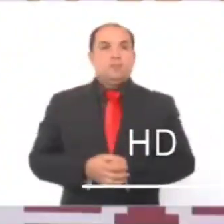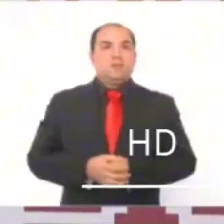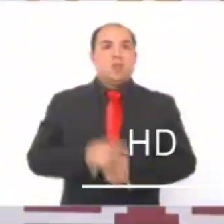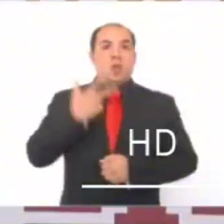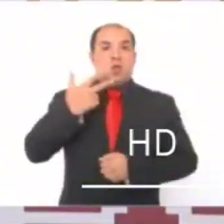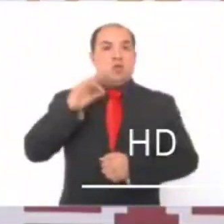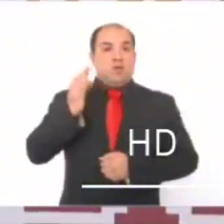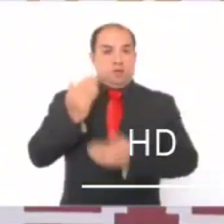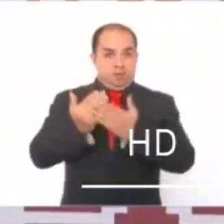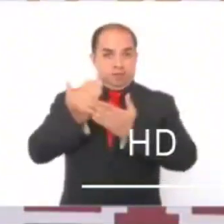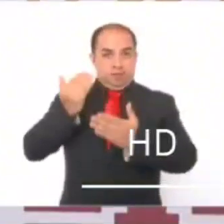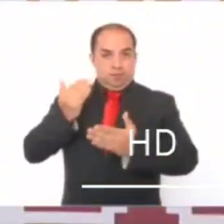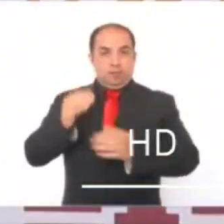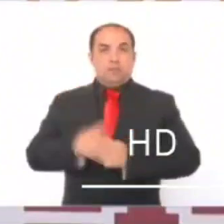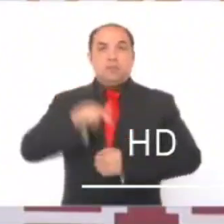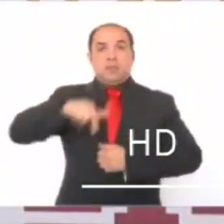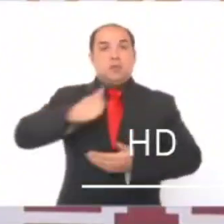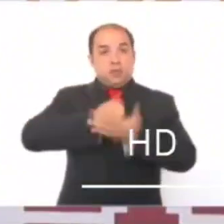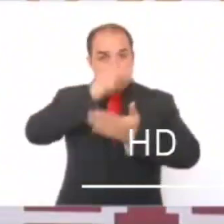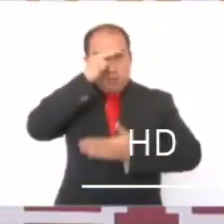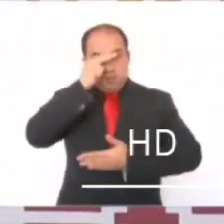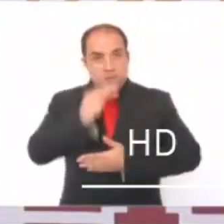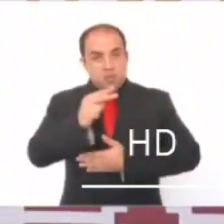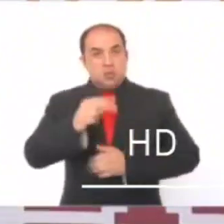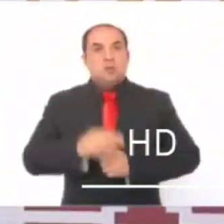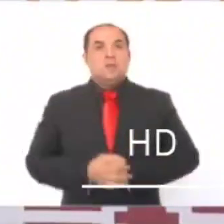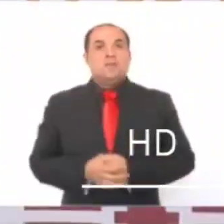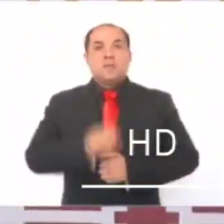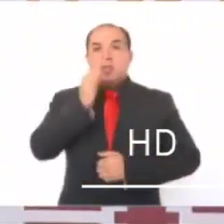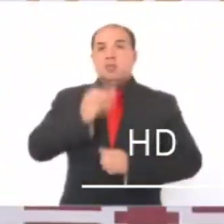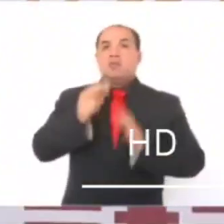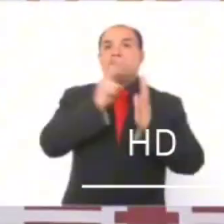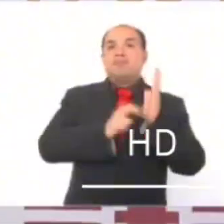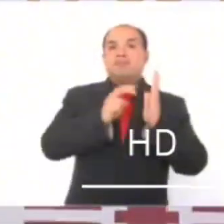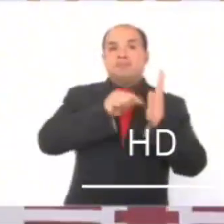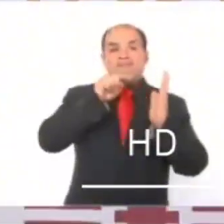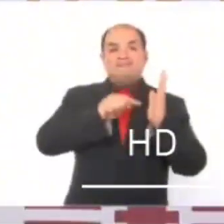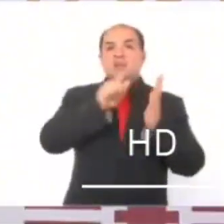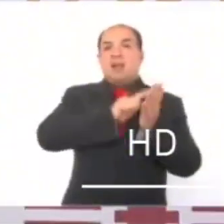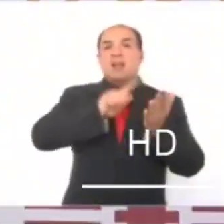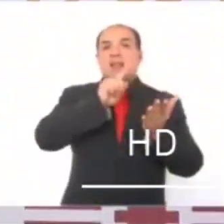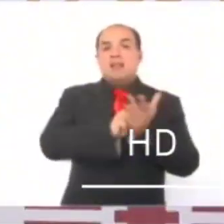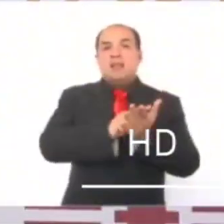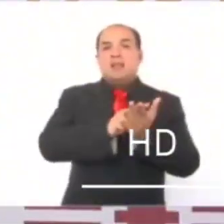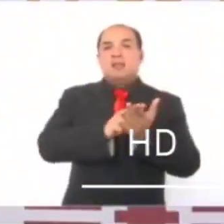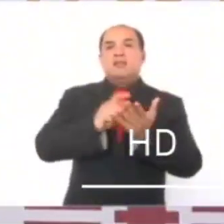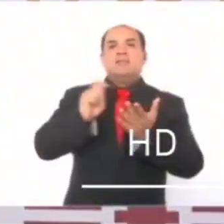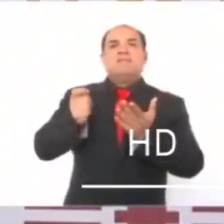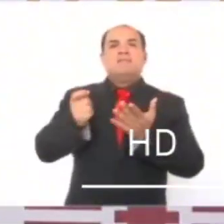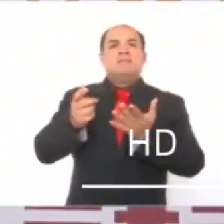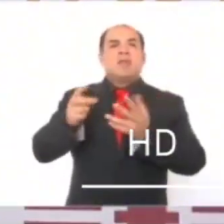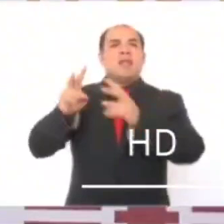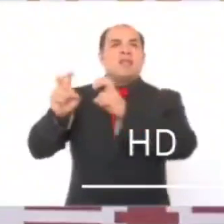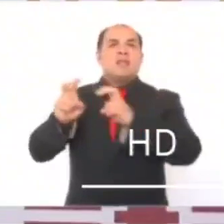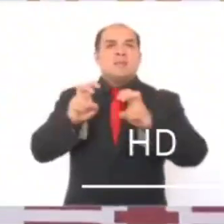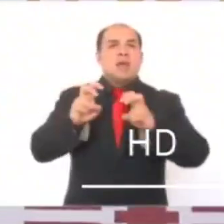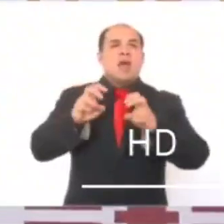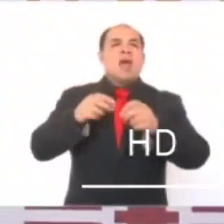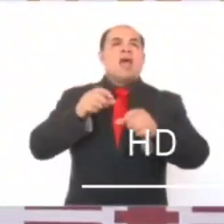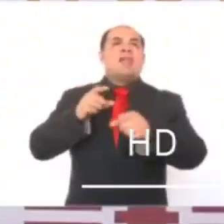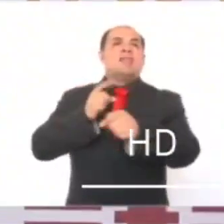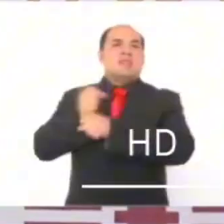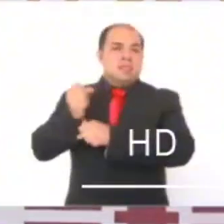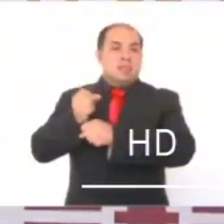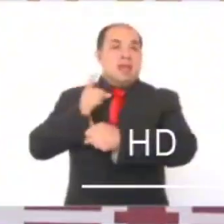8 de febrero nuestra ciudad aprobó las reformas a la ley que tipifican las agresiones con ácido y